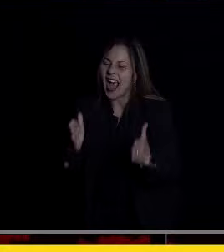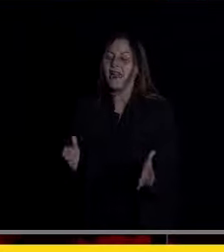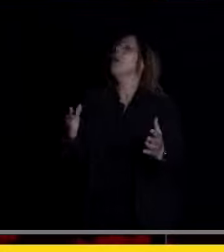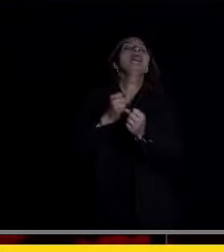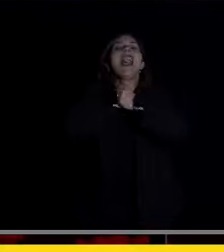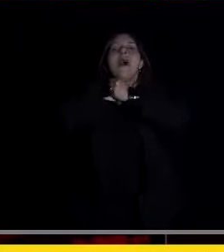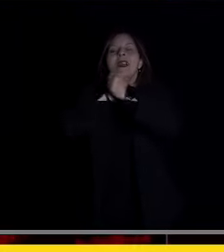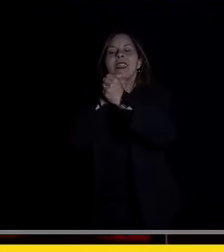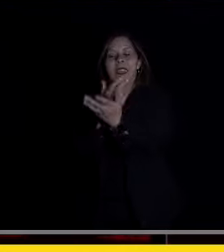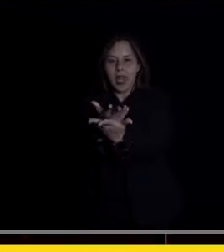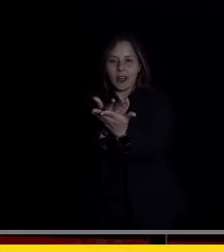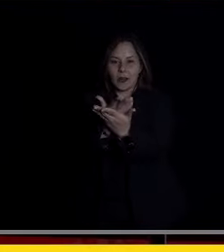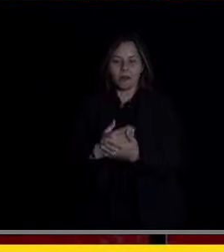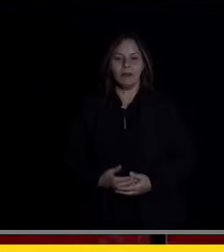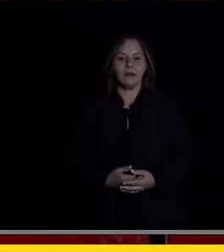quiero.